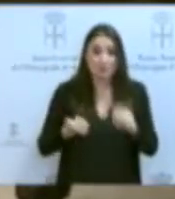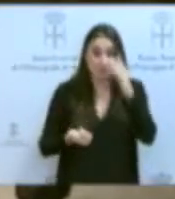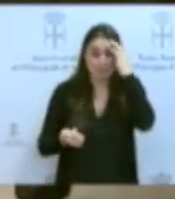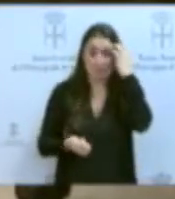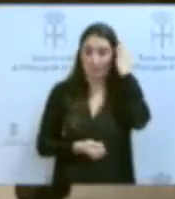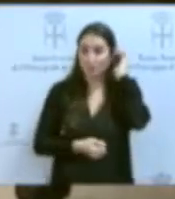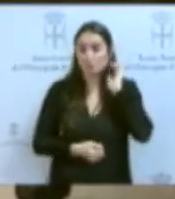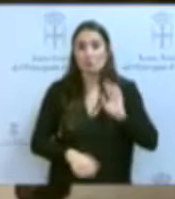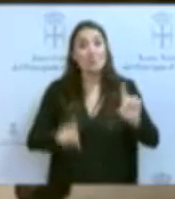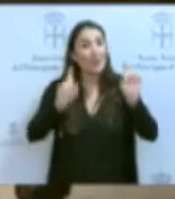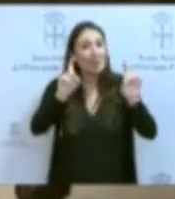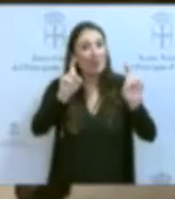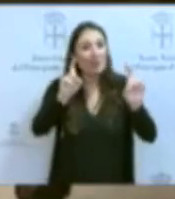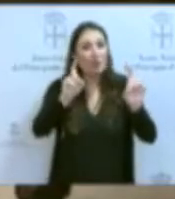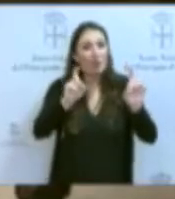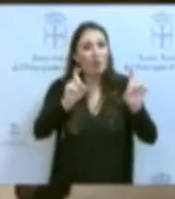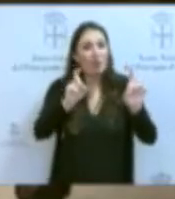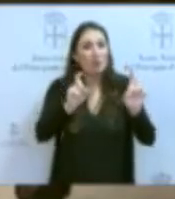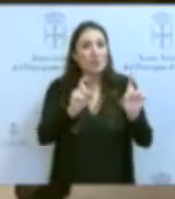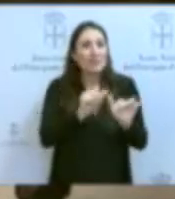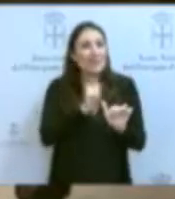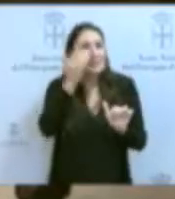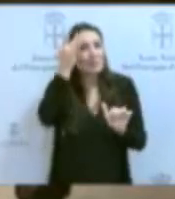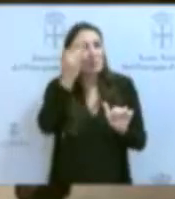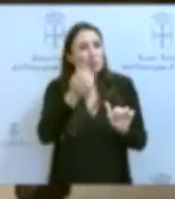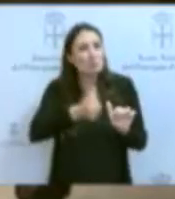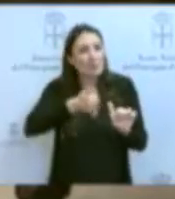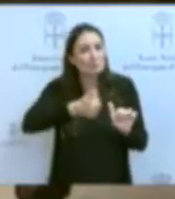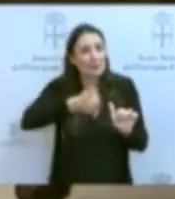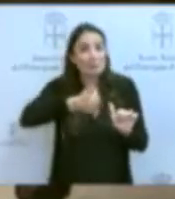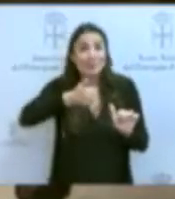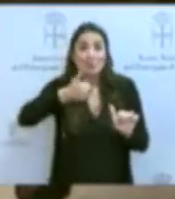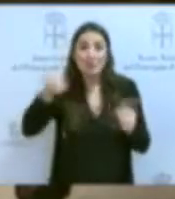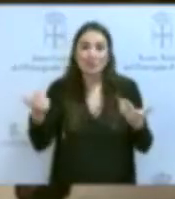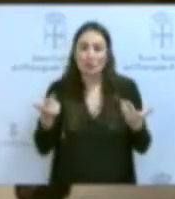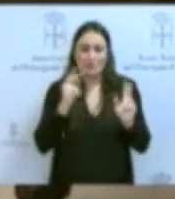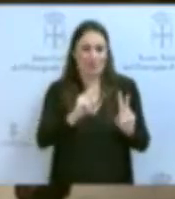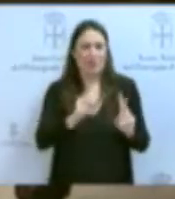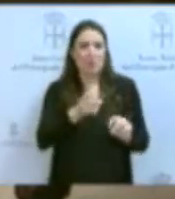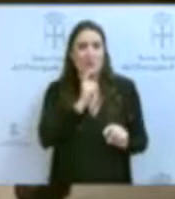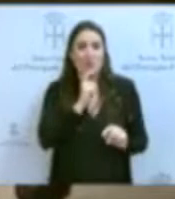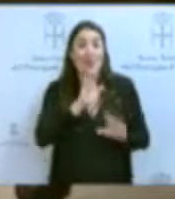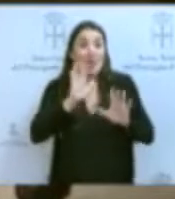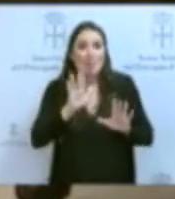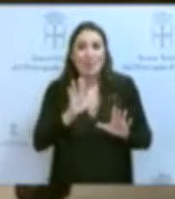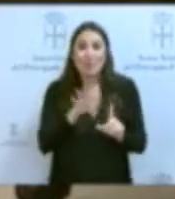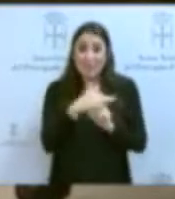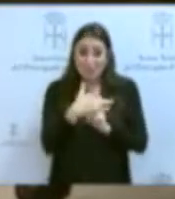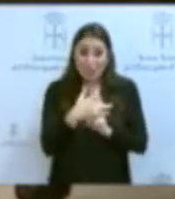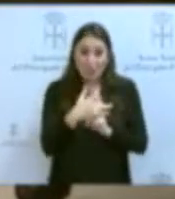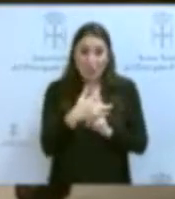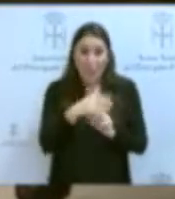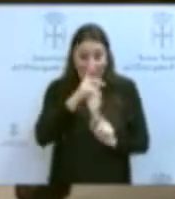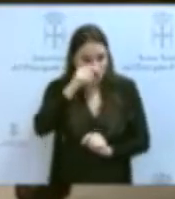De la educación se espera cada vez más y por eso se hace realmente difícil. Pero lo que hace realmente insoportable la situación este año,